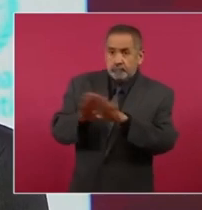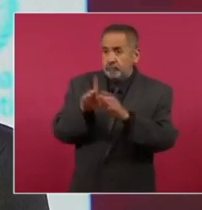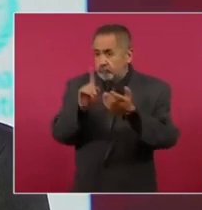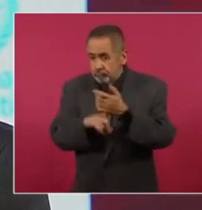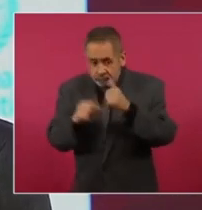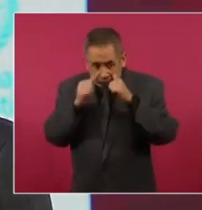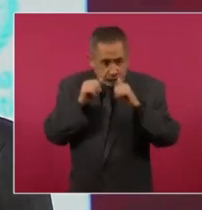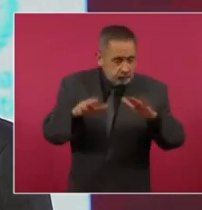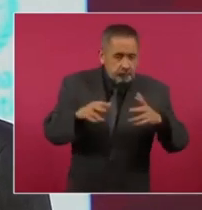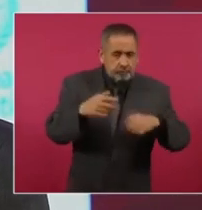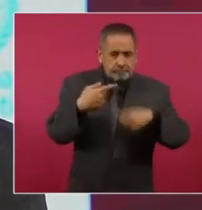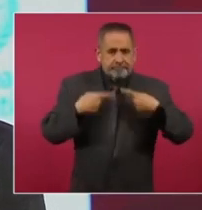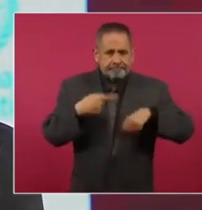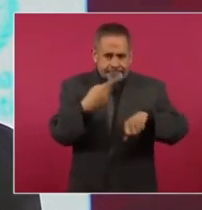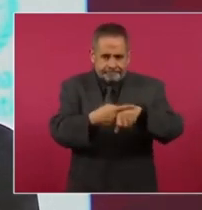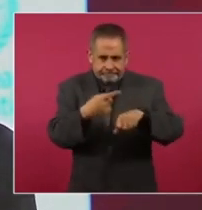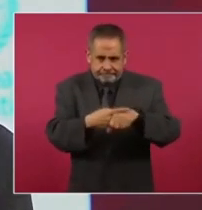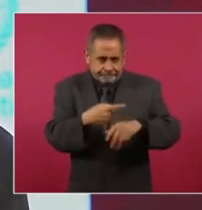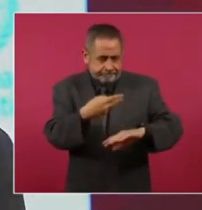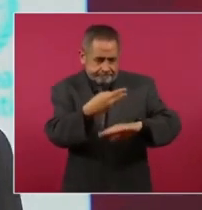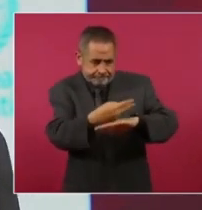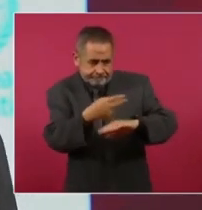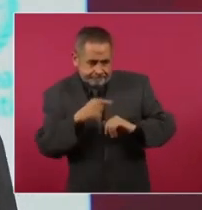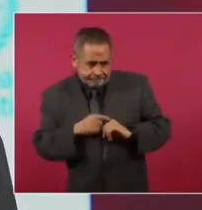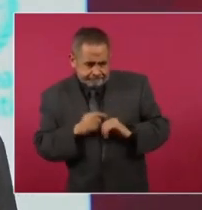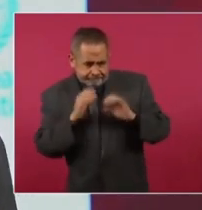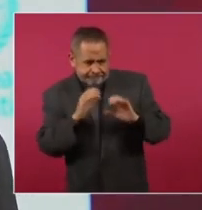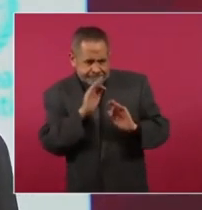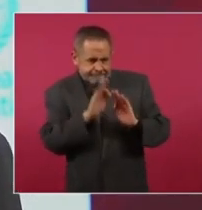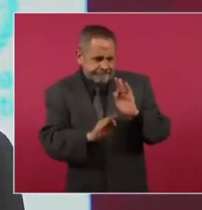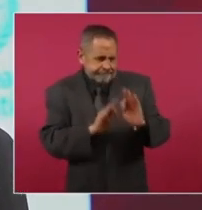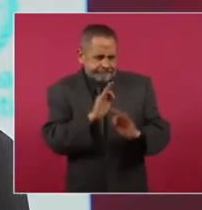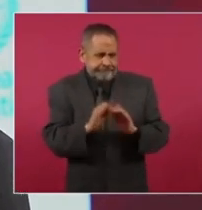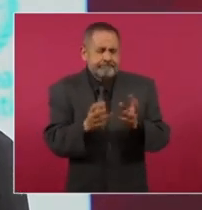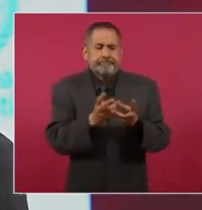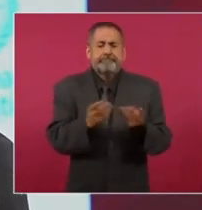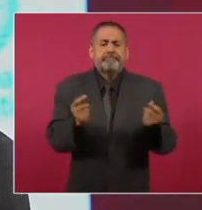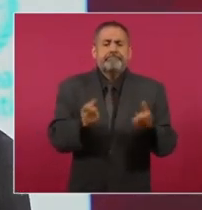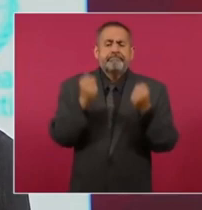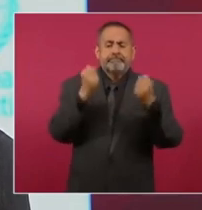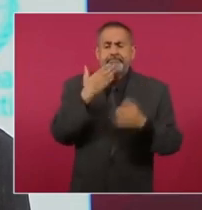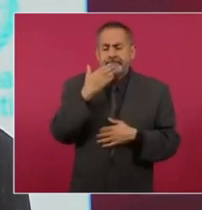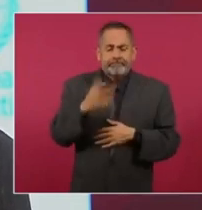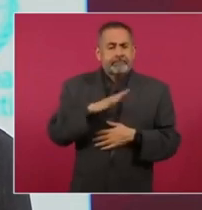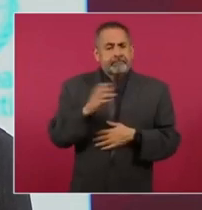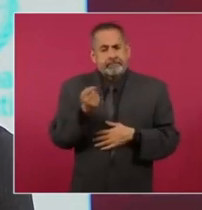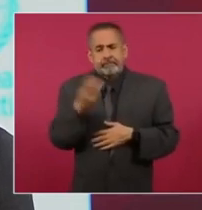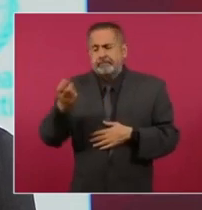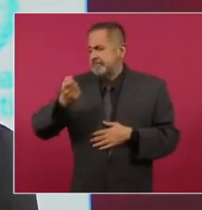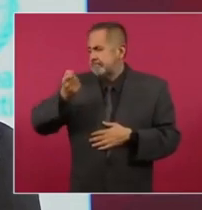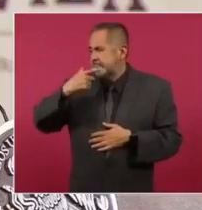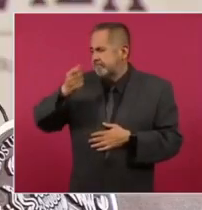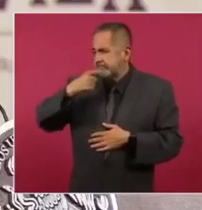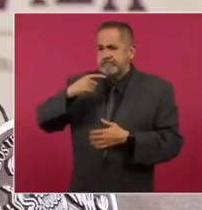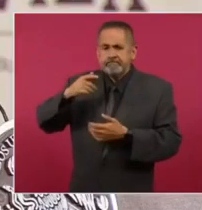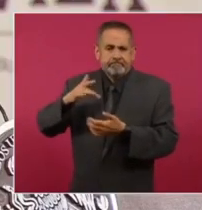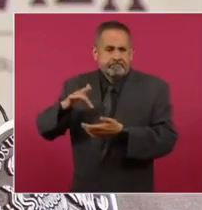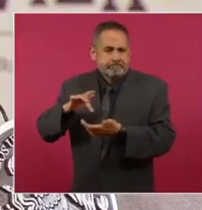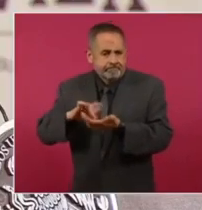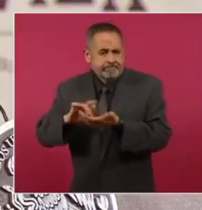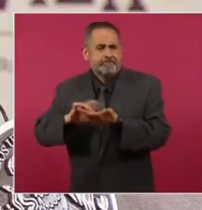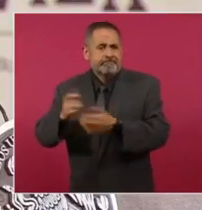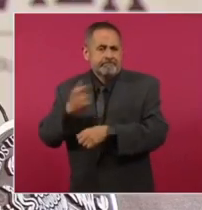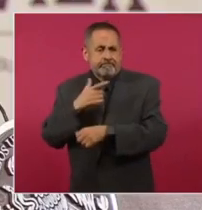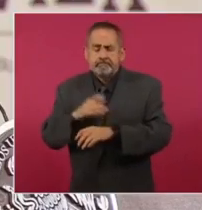personas enfermas ya tiene una mejor capacidad, no solamente por la existencia de algunos medicamentos, sino también